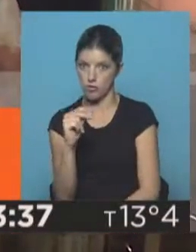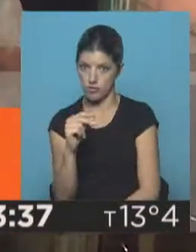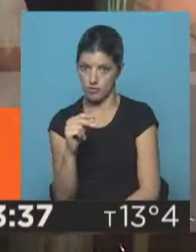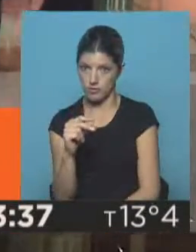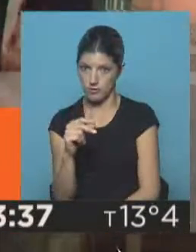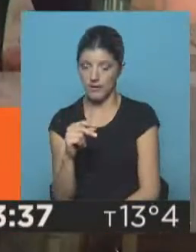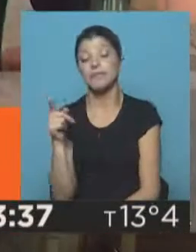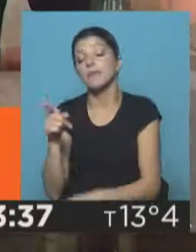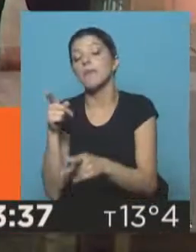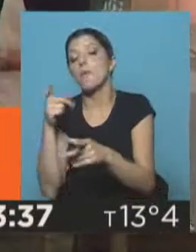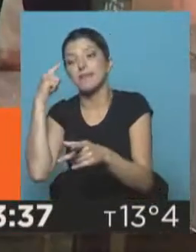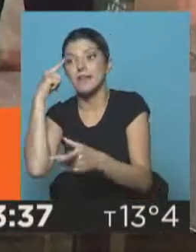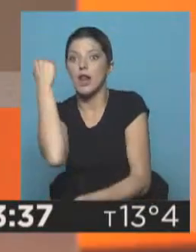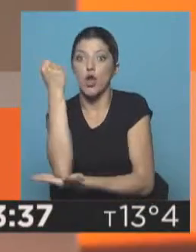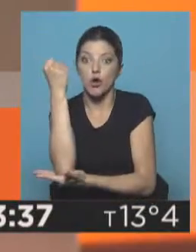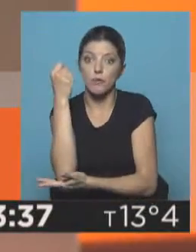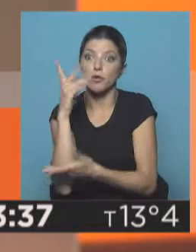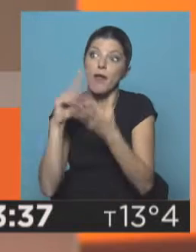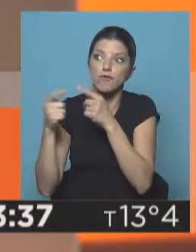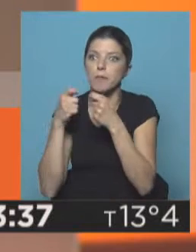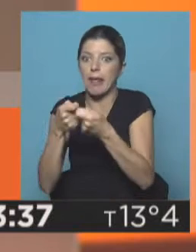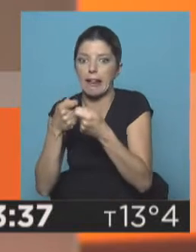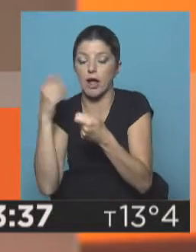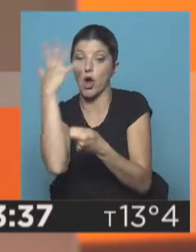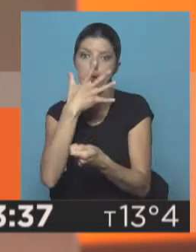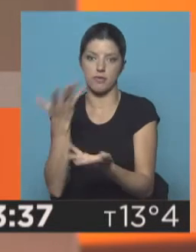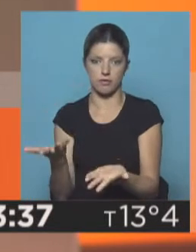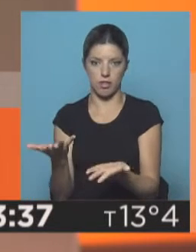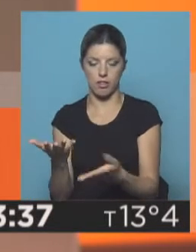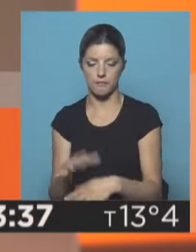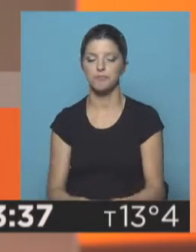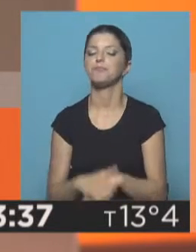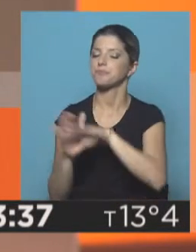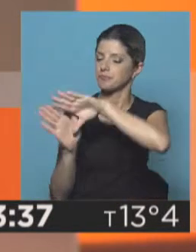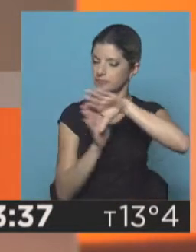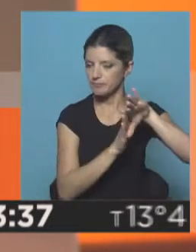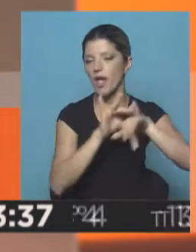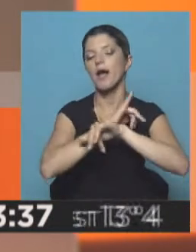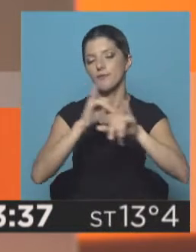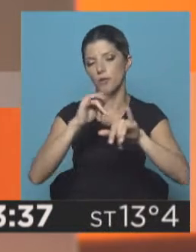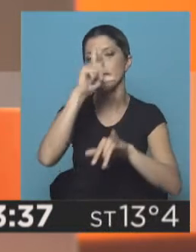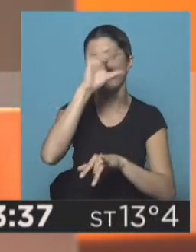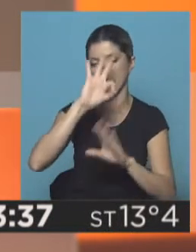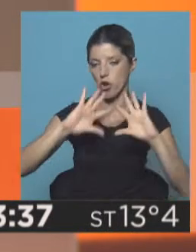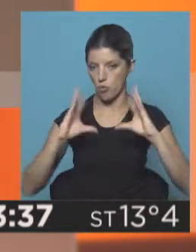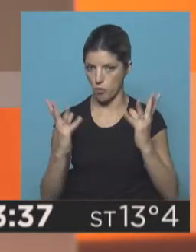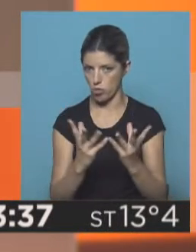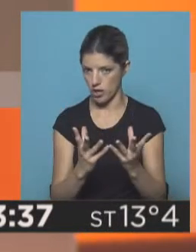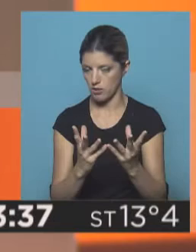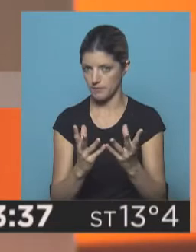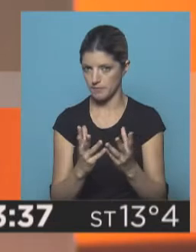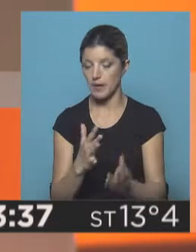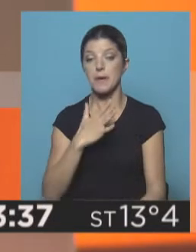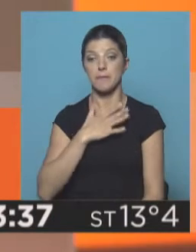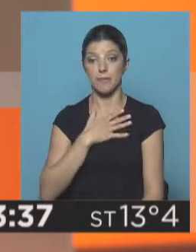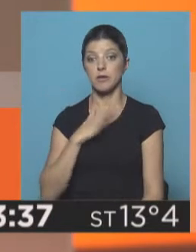económico, definitivamente. Ahora, de todas formas, más allá del informe del Banco Mundial, yo creo que lo que resulta en un